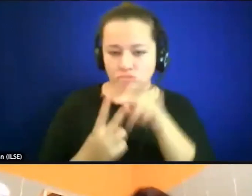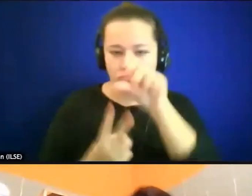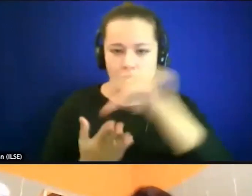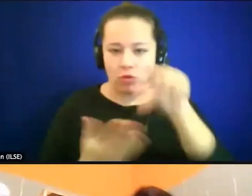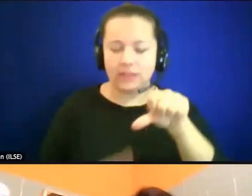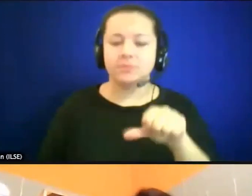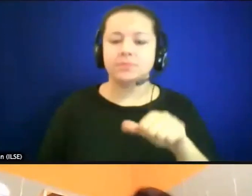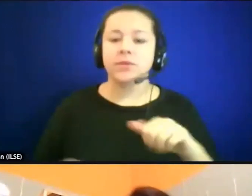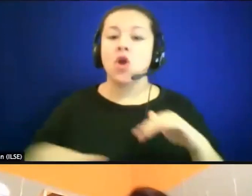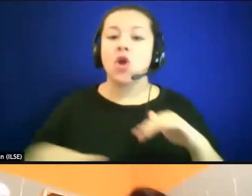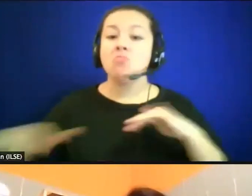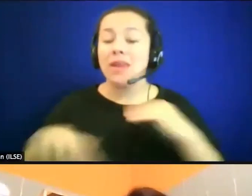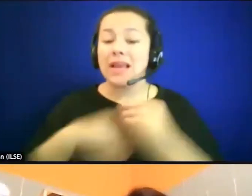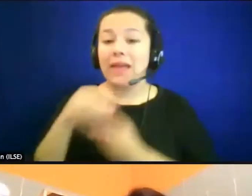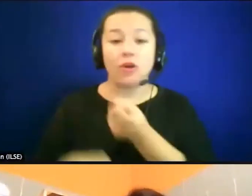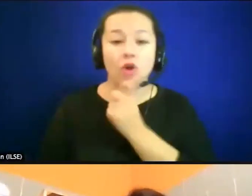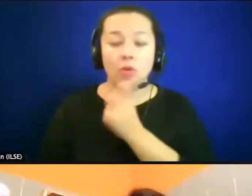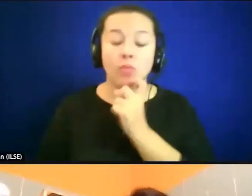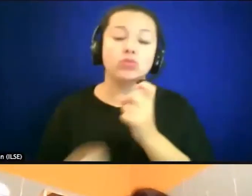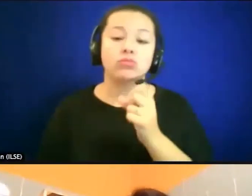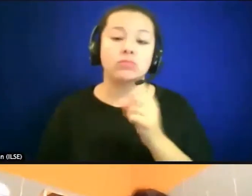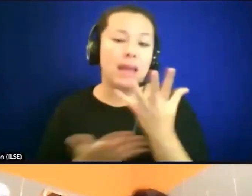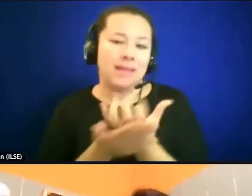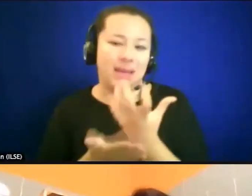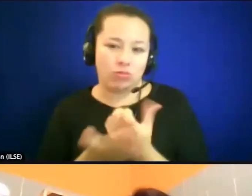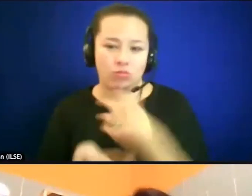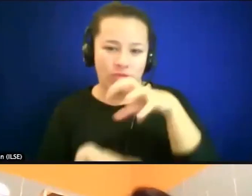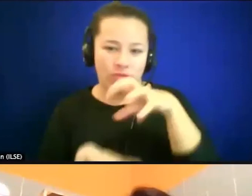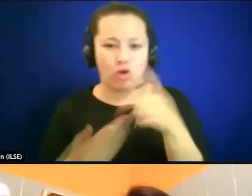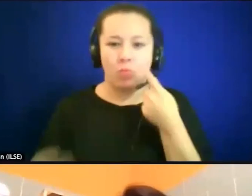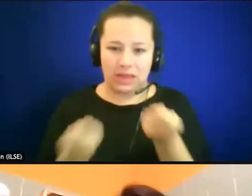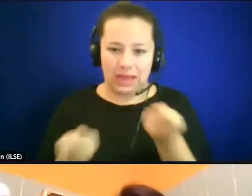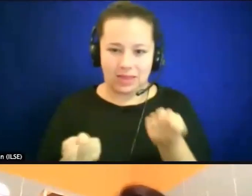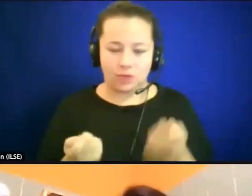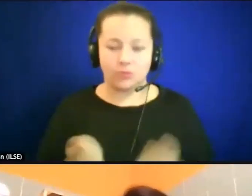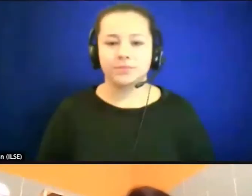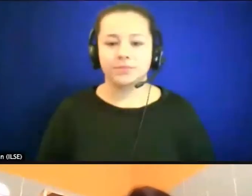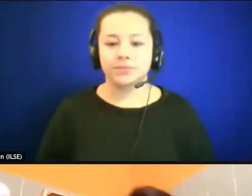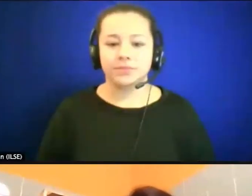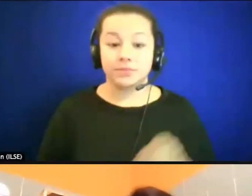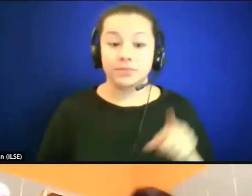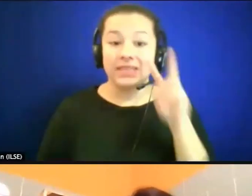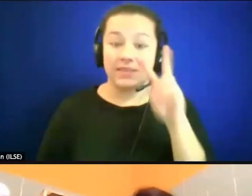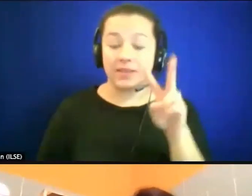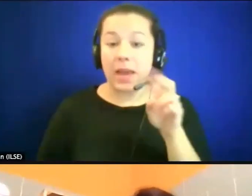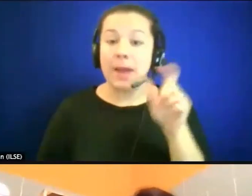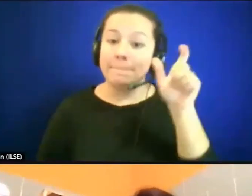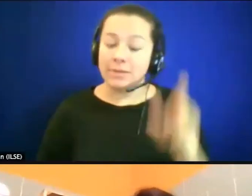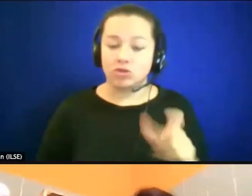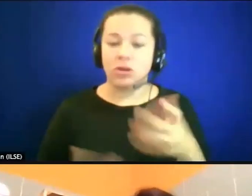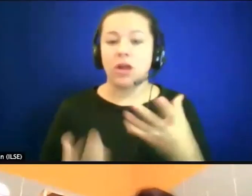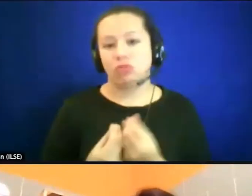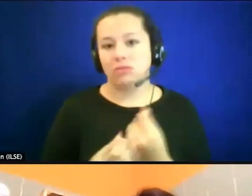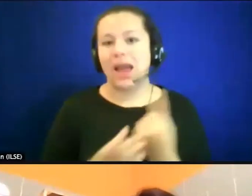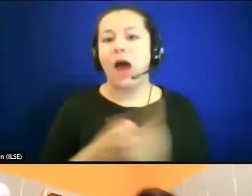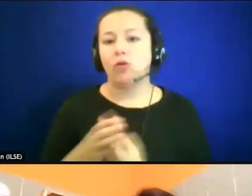facilita a través de una aplicación en un centro de monitorización. Bueno, ahí se veía una persona con autismo, que